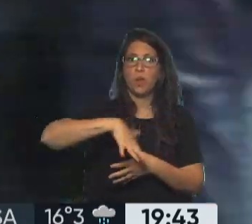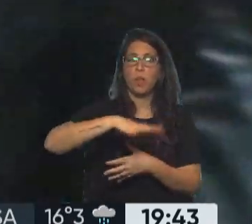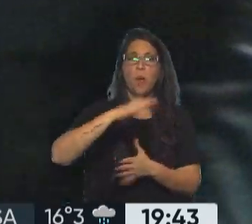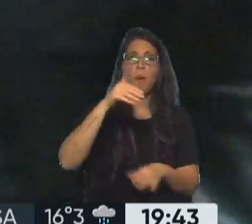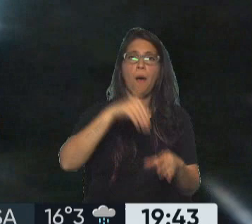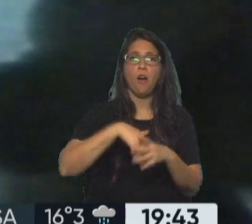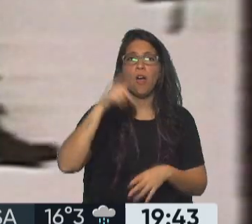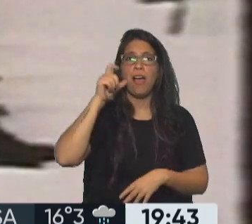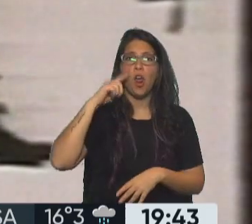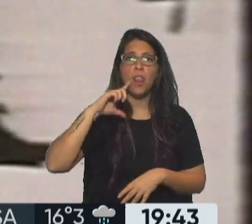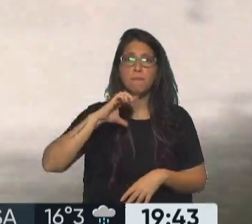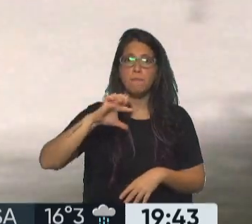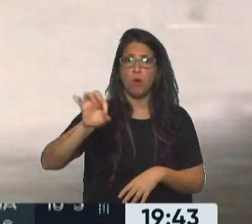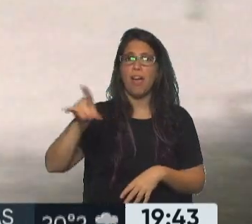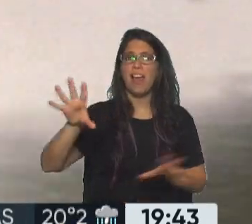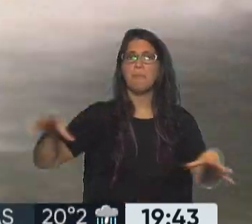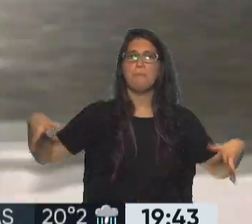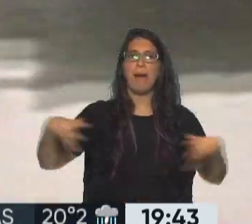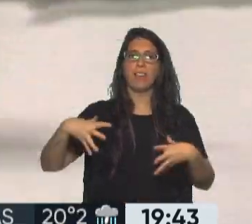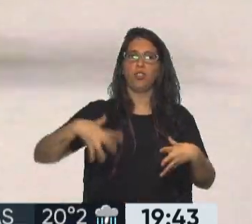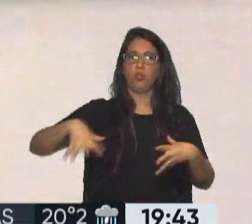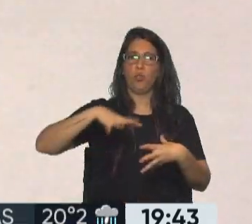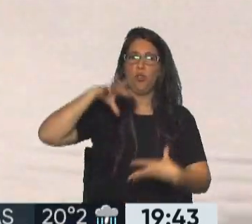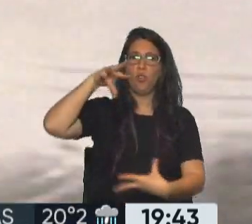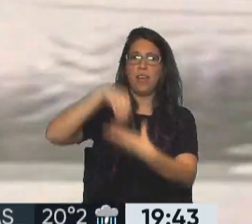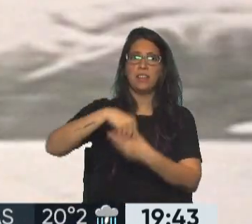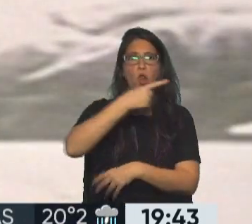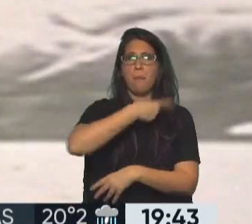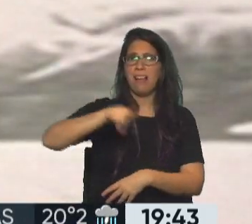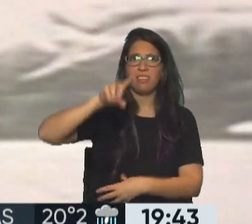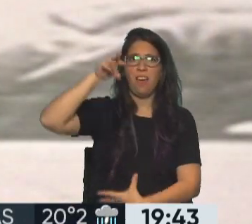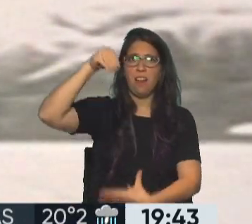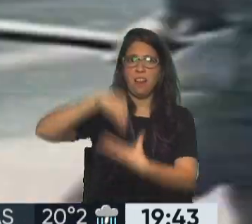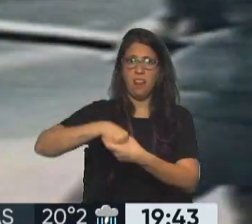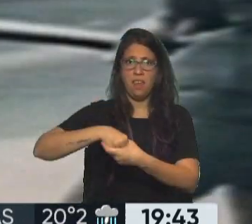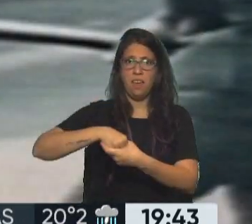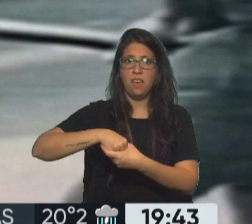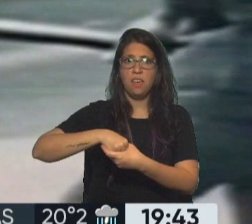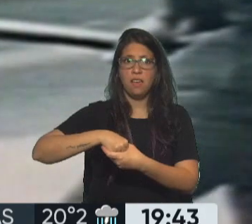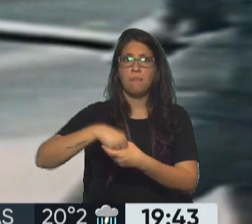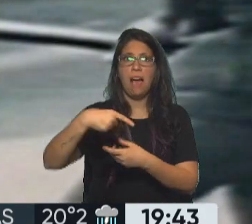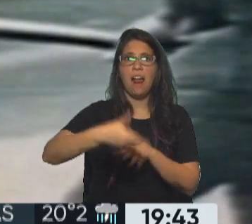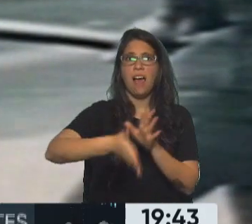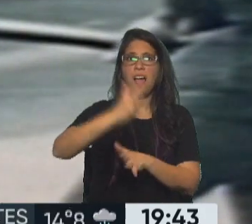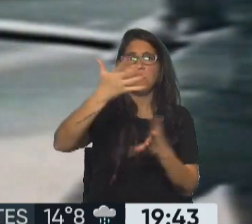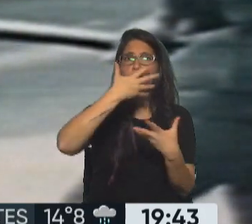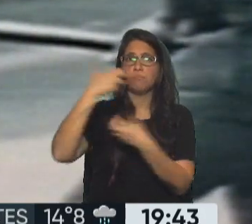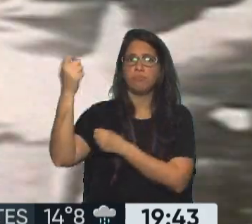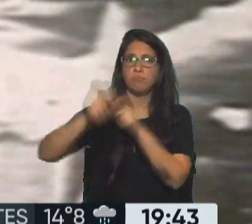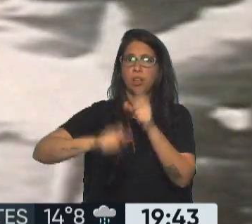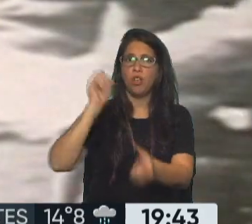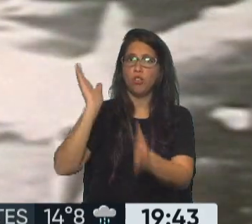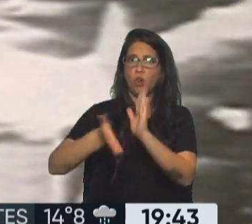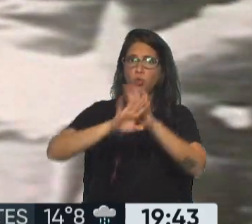Olimpo. Él estaba en lo que se conocen las patotas, ¿no? A él se lo ubica concretamente en saliendo a secuestrar gente, en la sala de